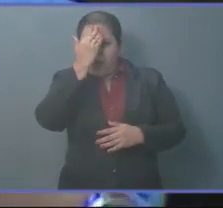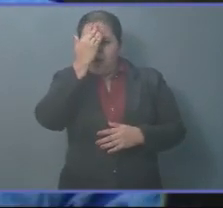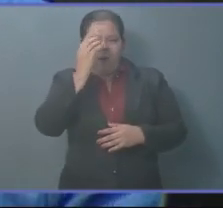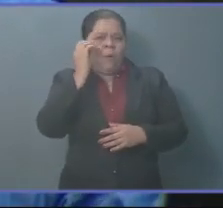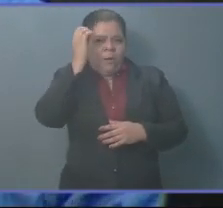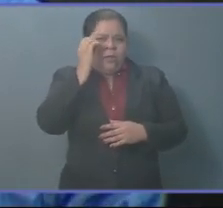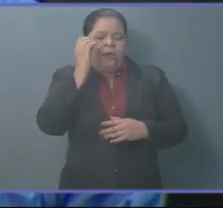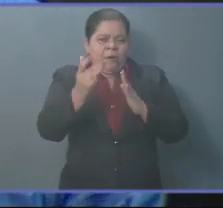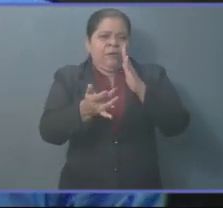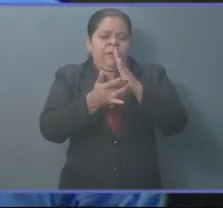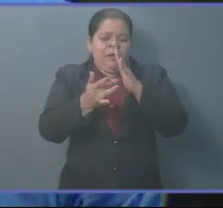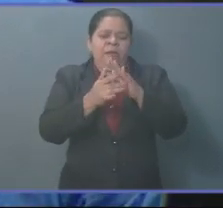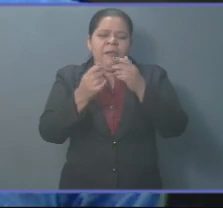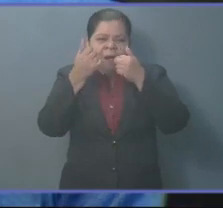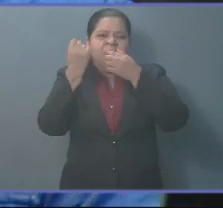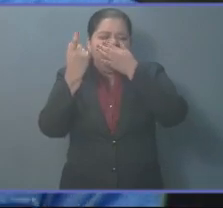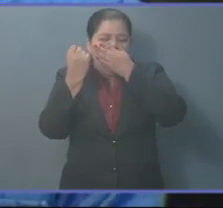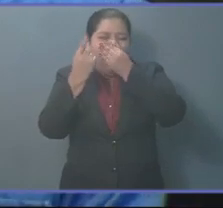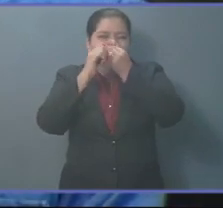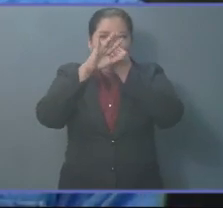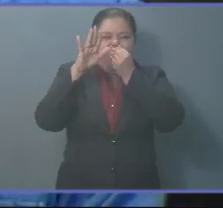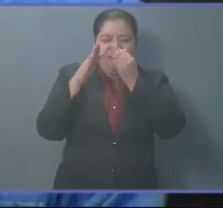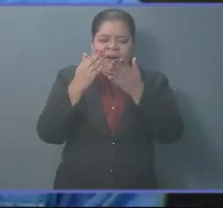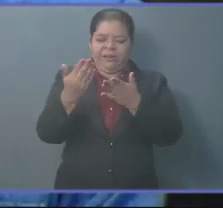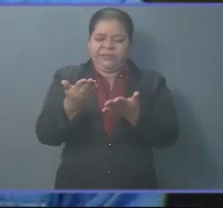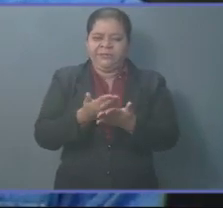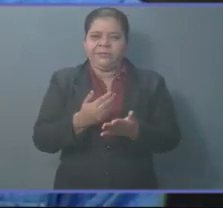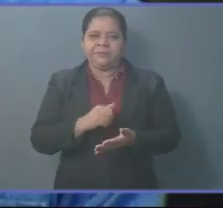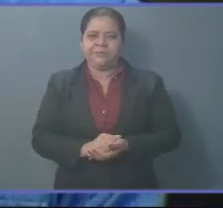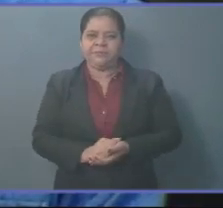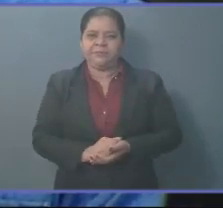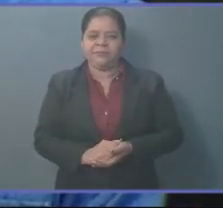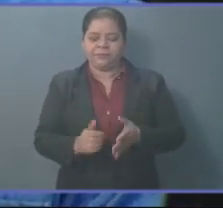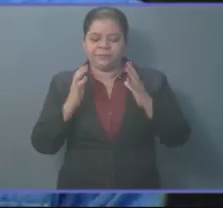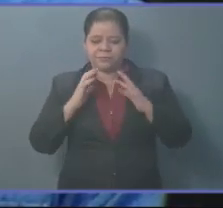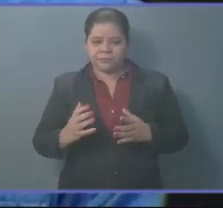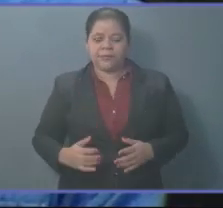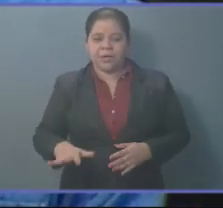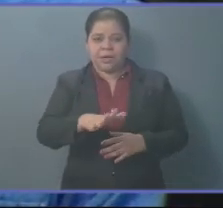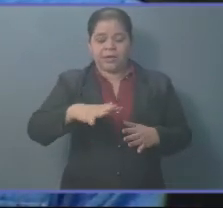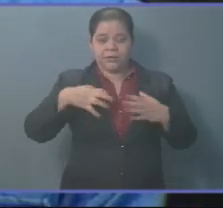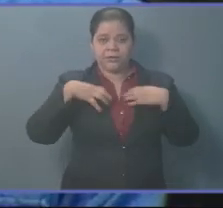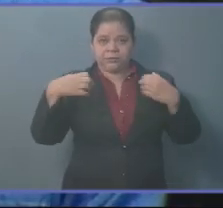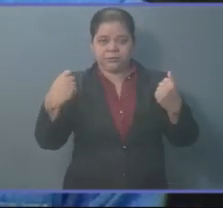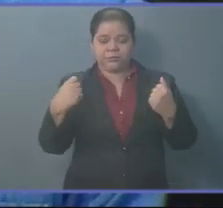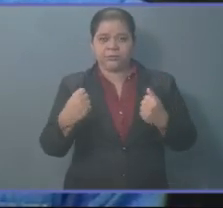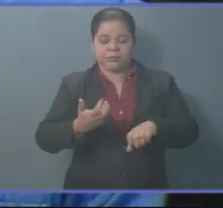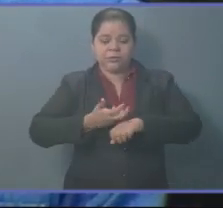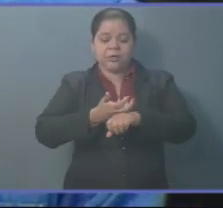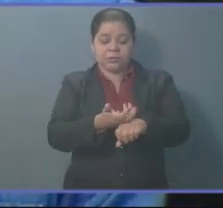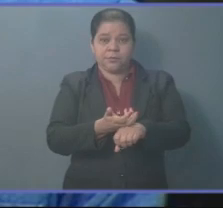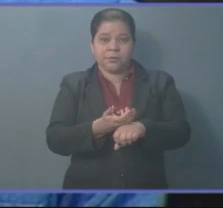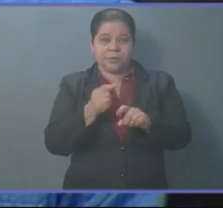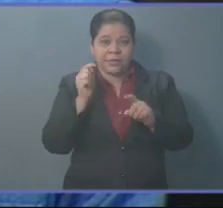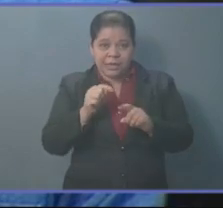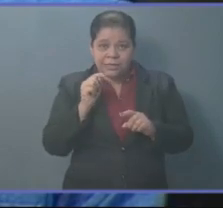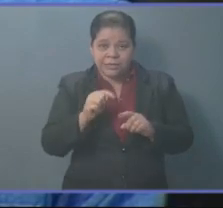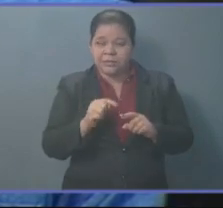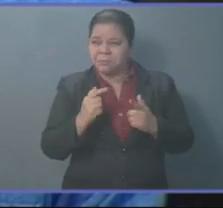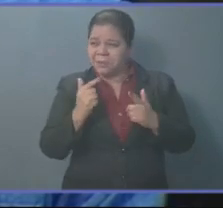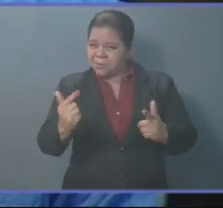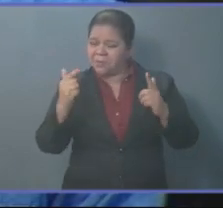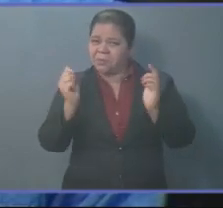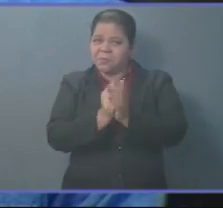argumentos técnicos que dieron los funcionarios de gobierno del Gabinete de Salud, que el transporte público de pasajeros